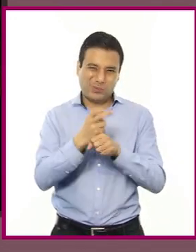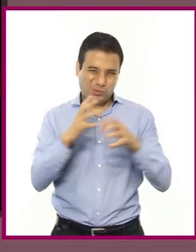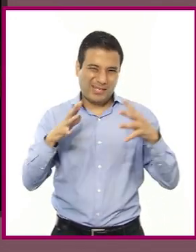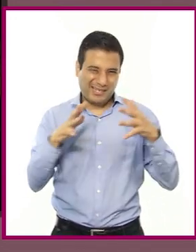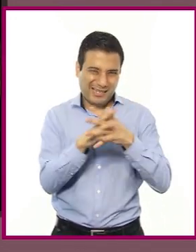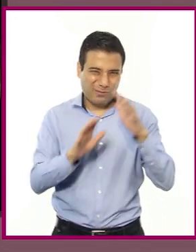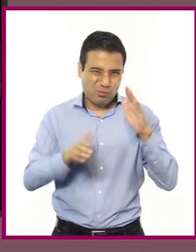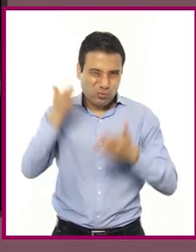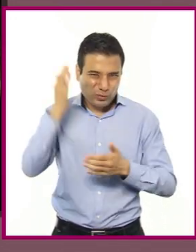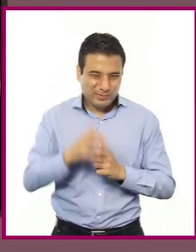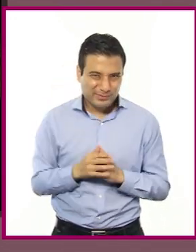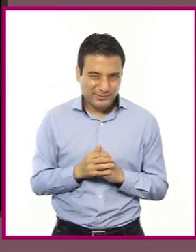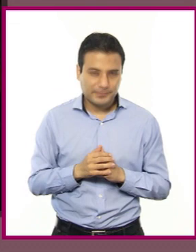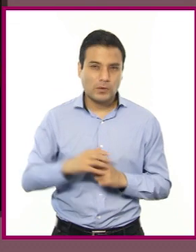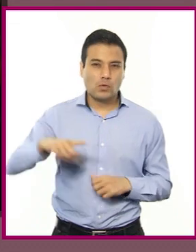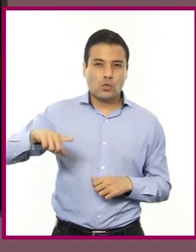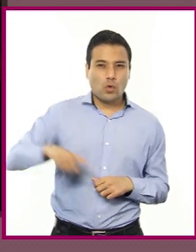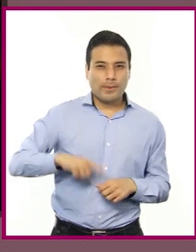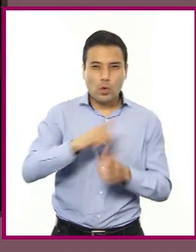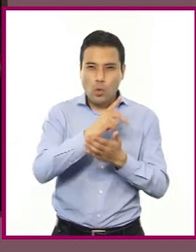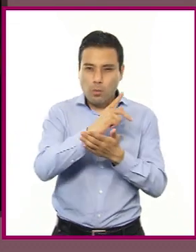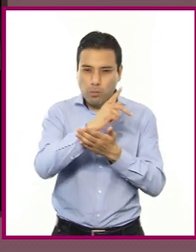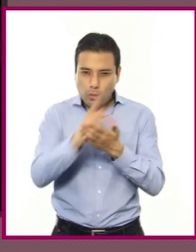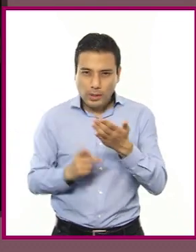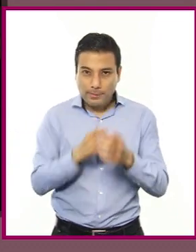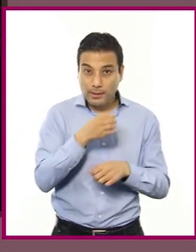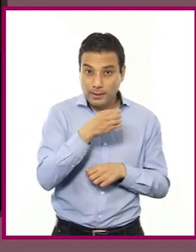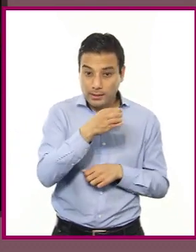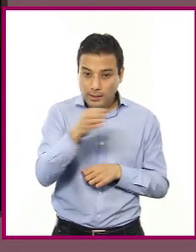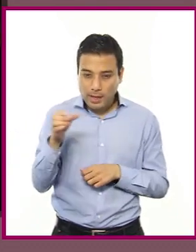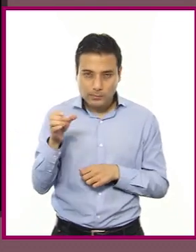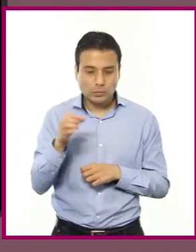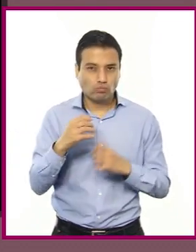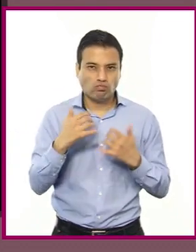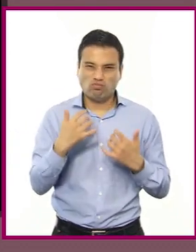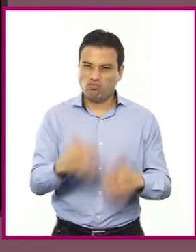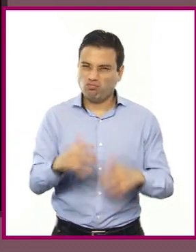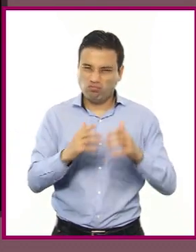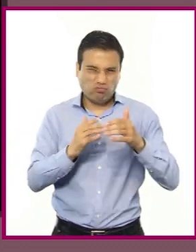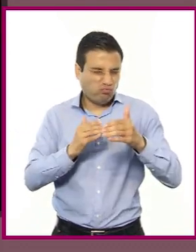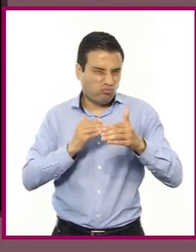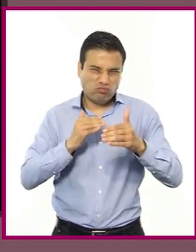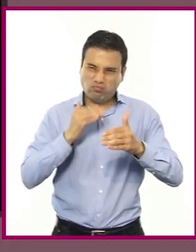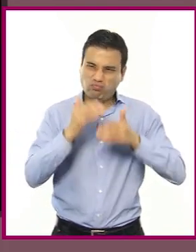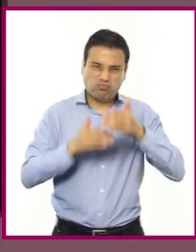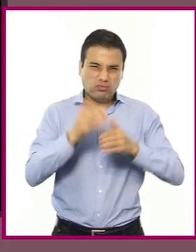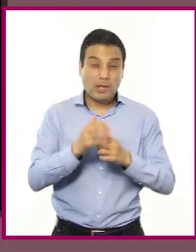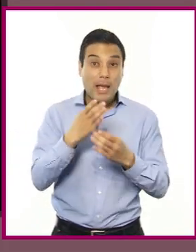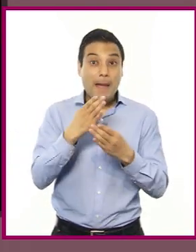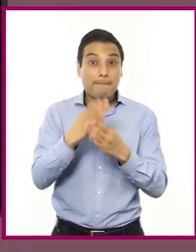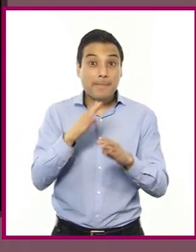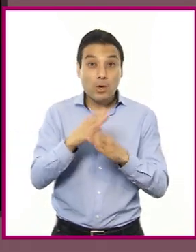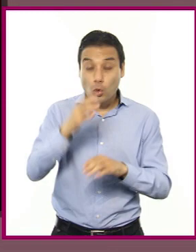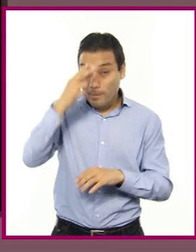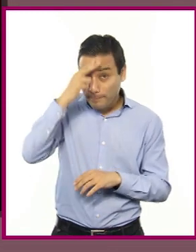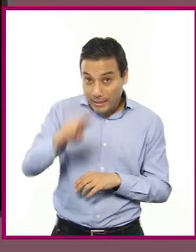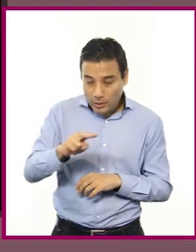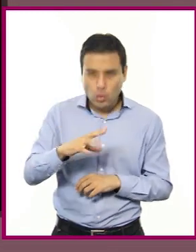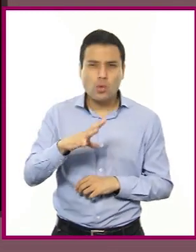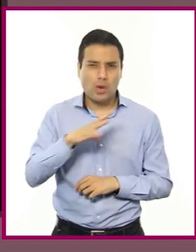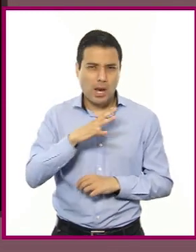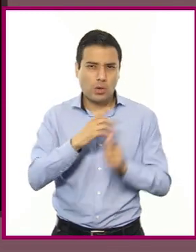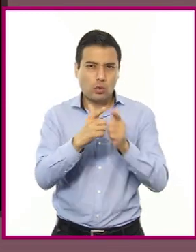una política agrícola muy agresiva, en donde incluso el Banco de México tenía un departamento